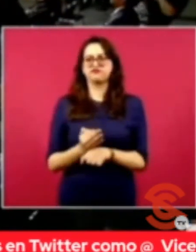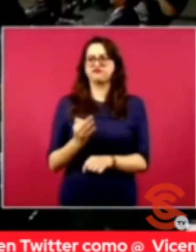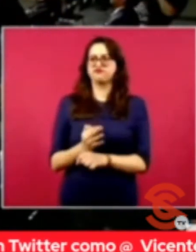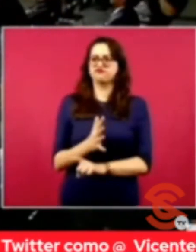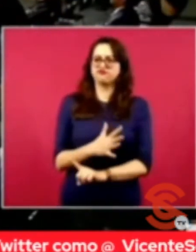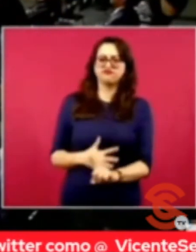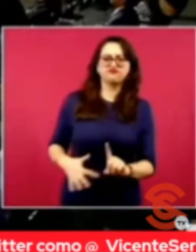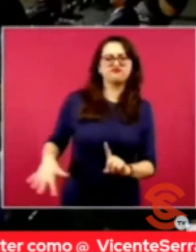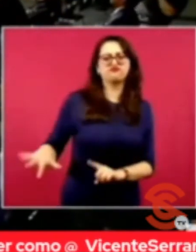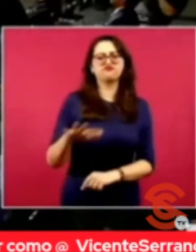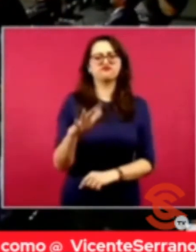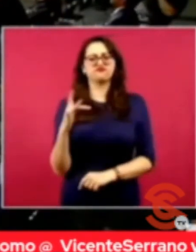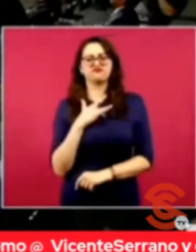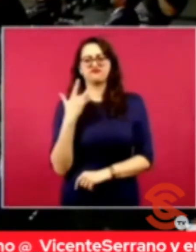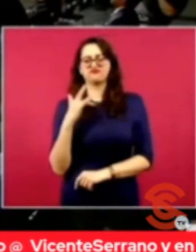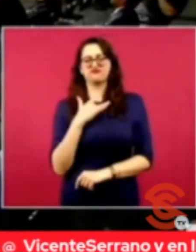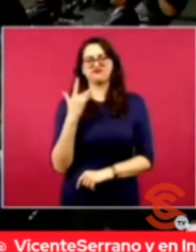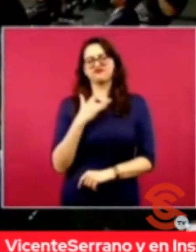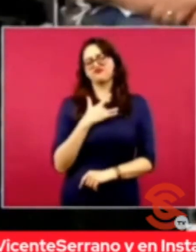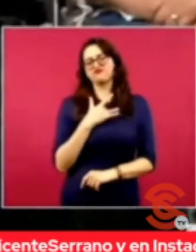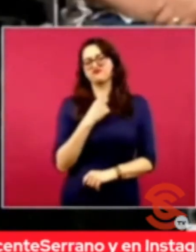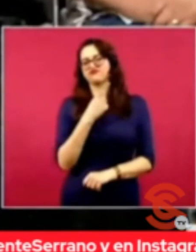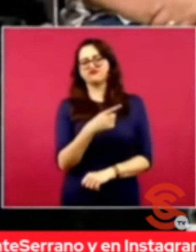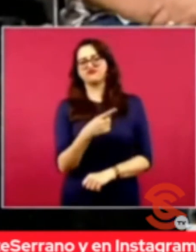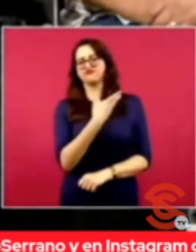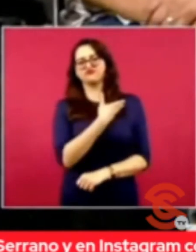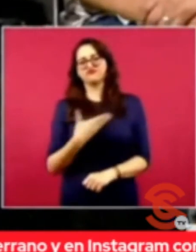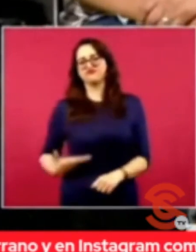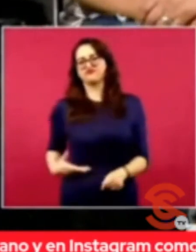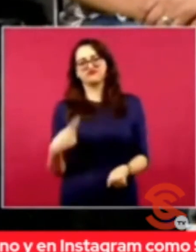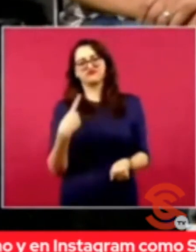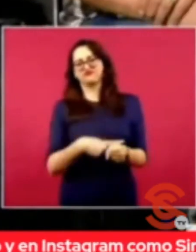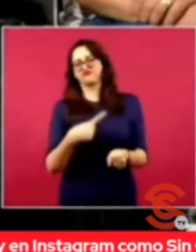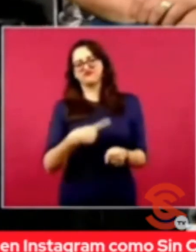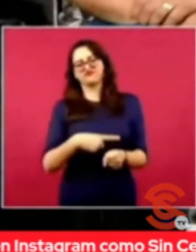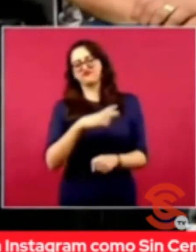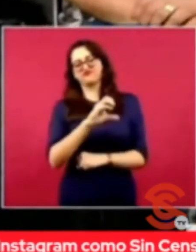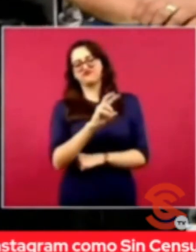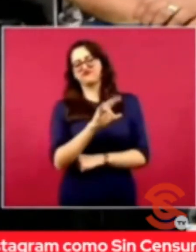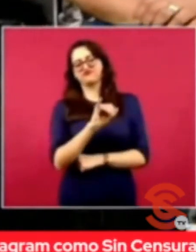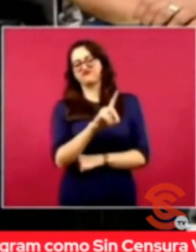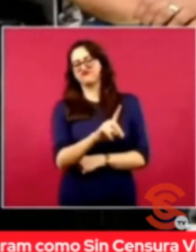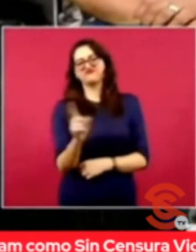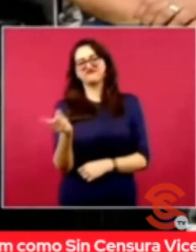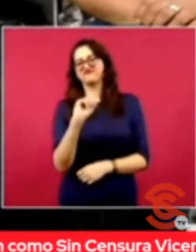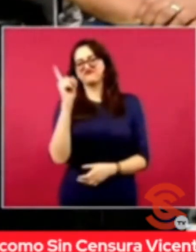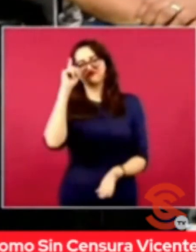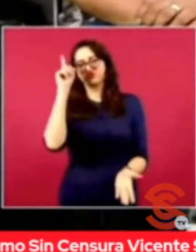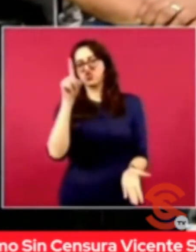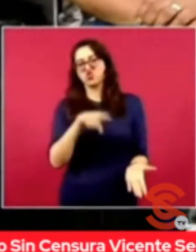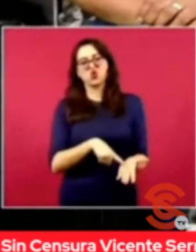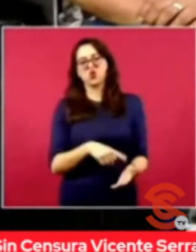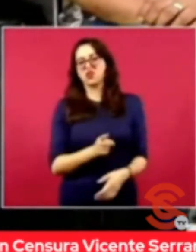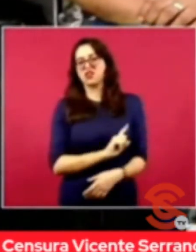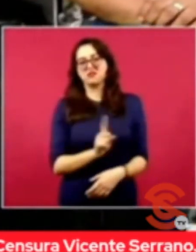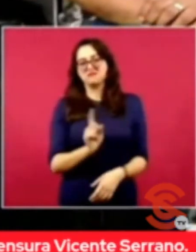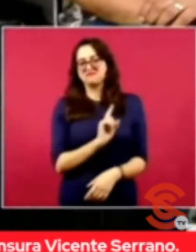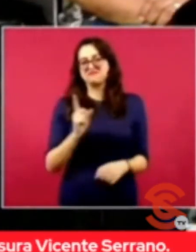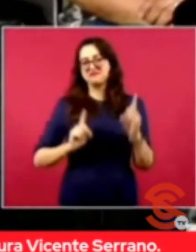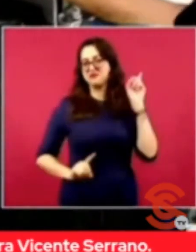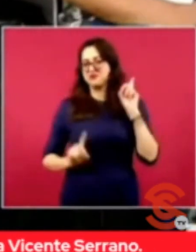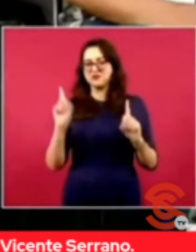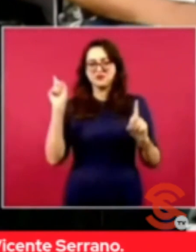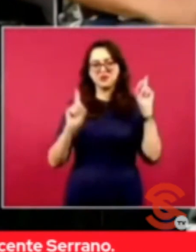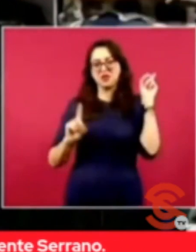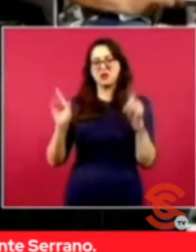que el presidente tiene algo más que COVID. Preguntarle, en comparación con otras ocasiones donde el presidente salía en